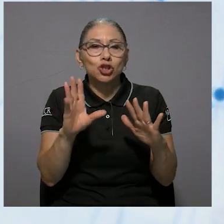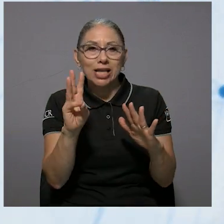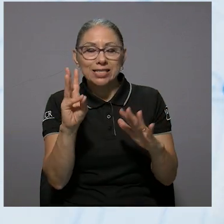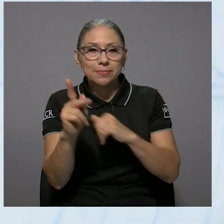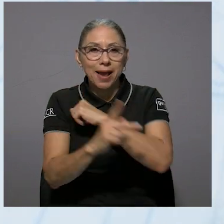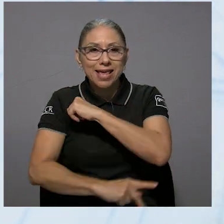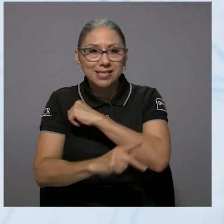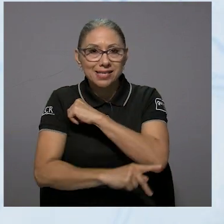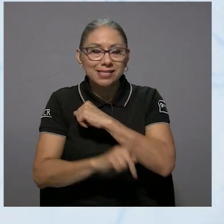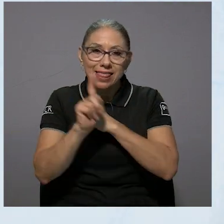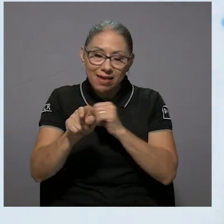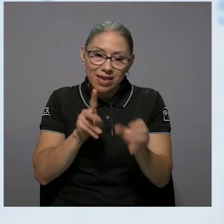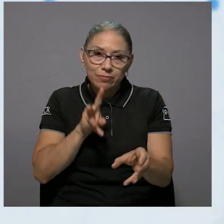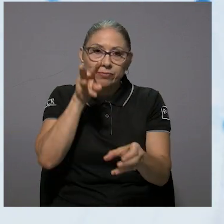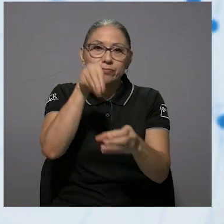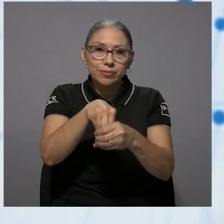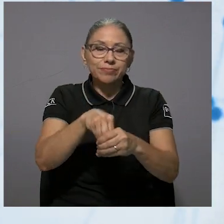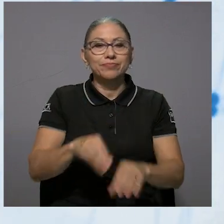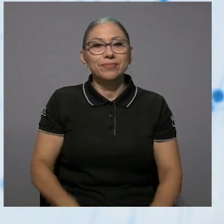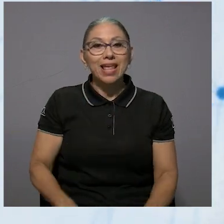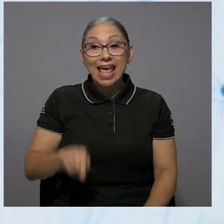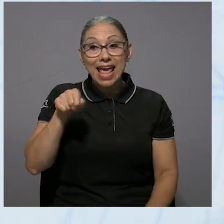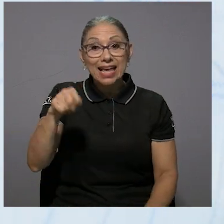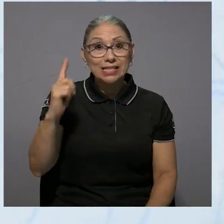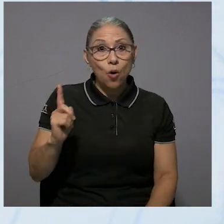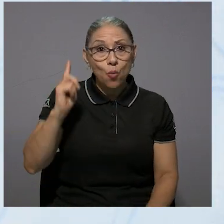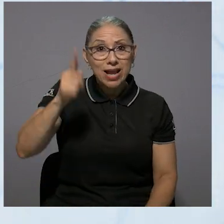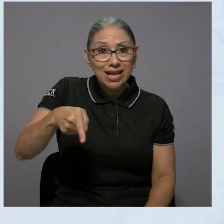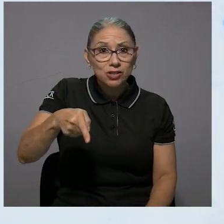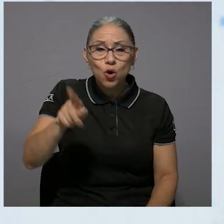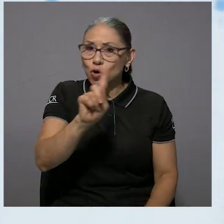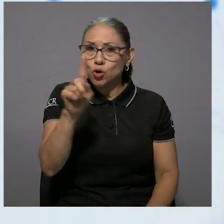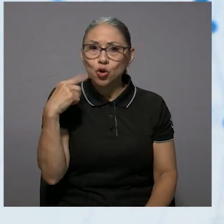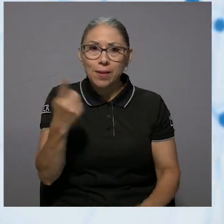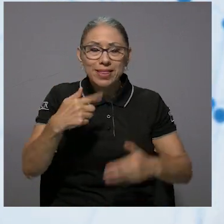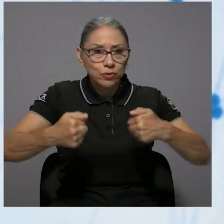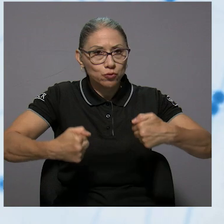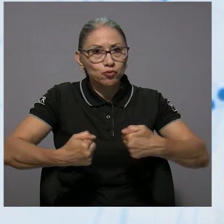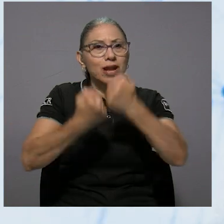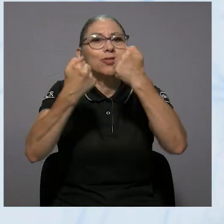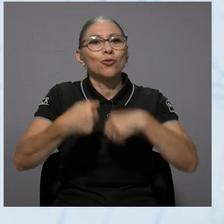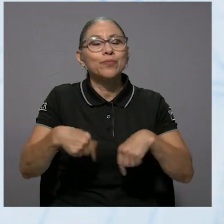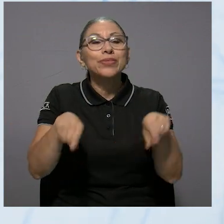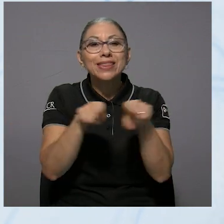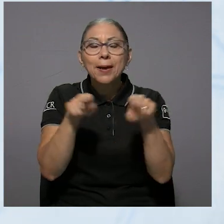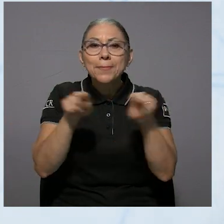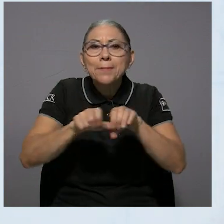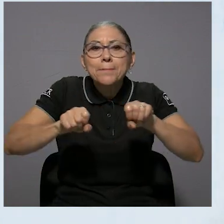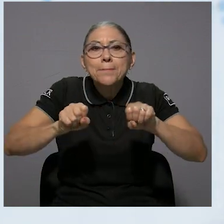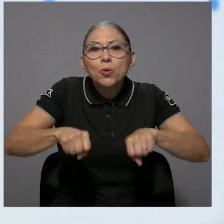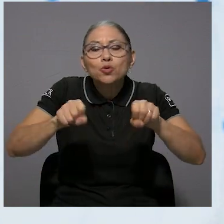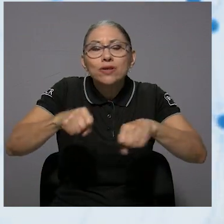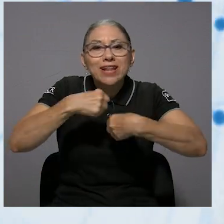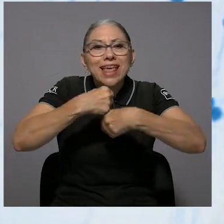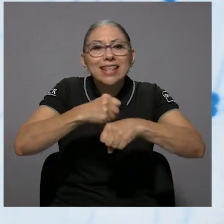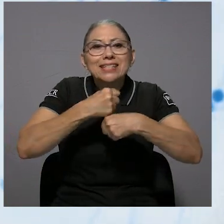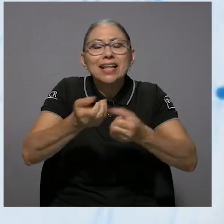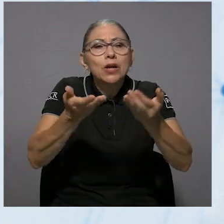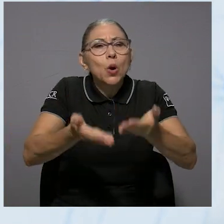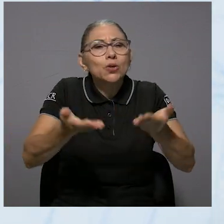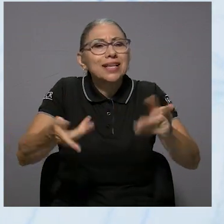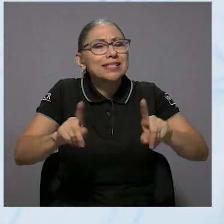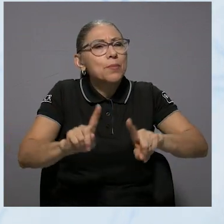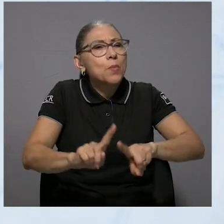esta obligación es en realidad no solamente un reto, sino la posibilidad de hacer cosas